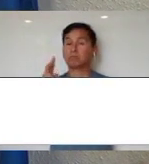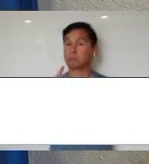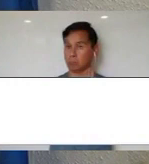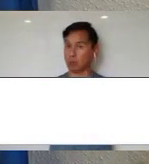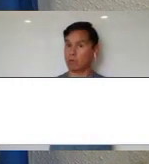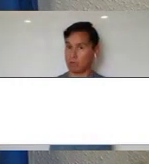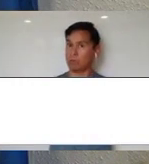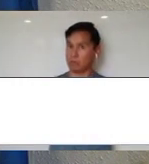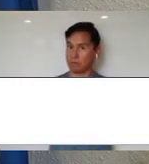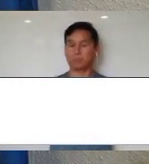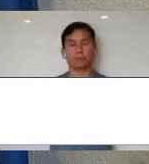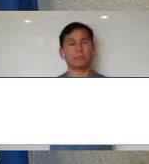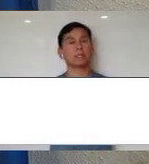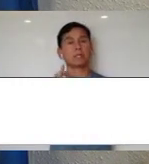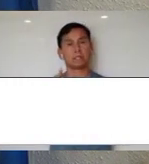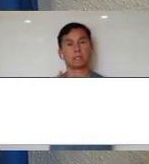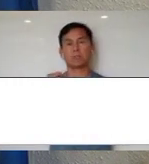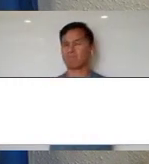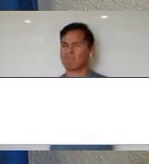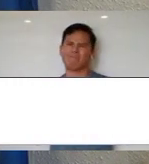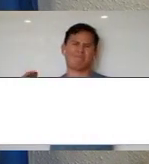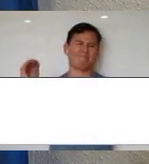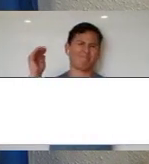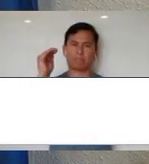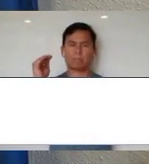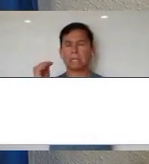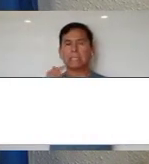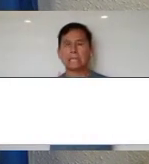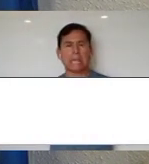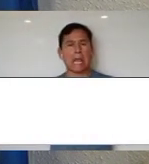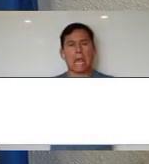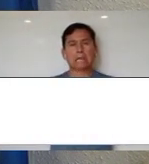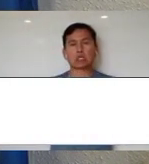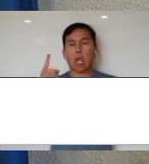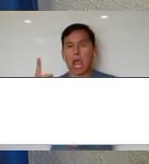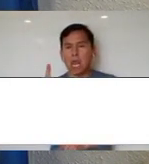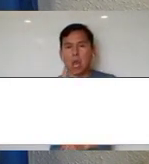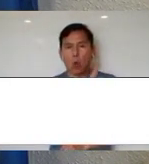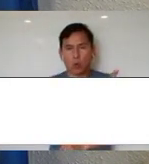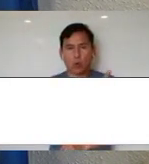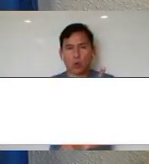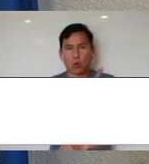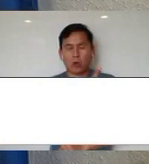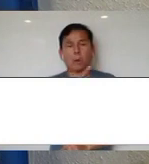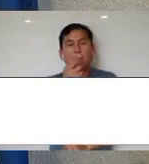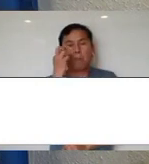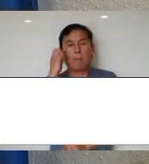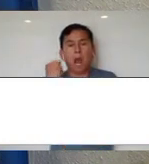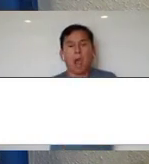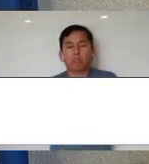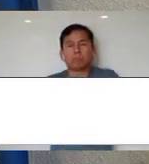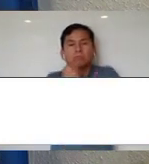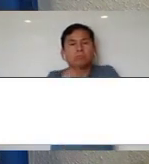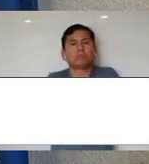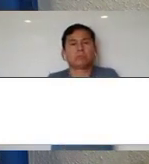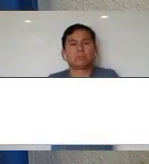que vivimos y sobre todo de qué estamos haciendo cada uno de nosotros para